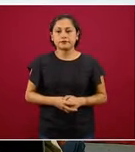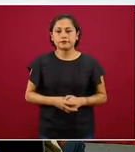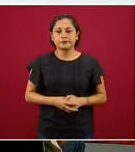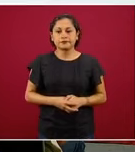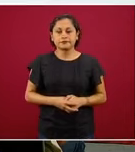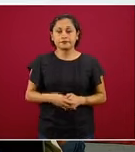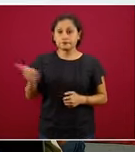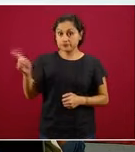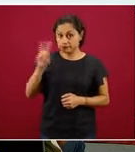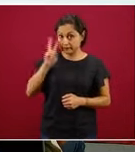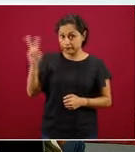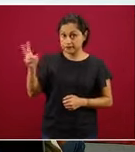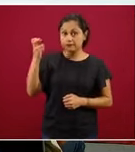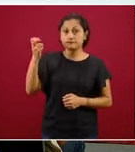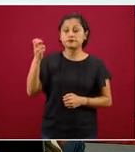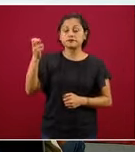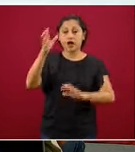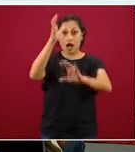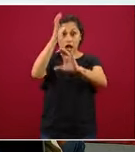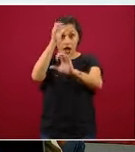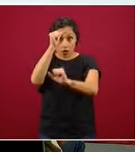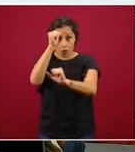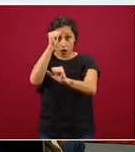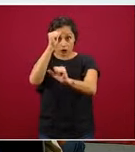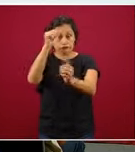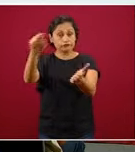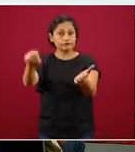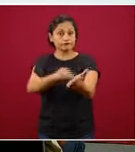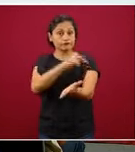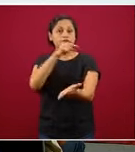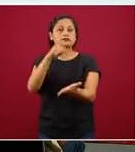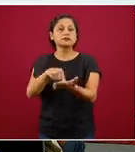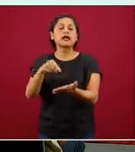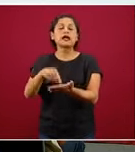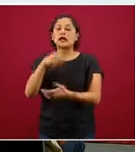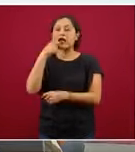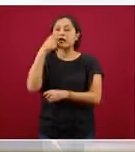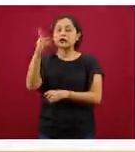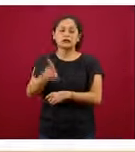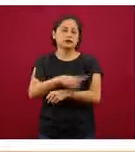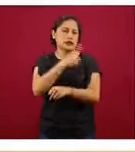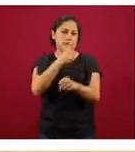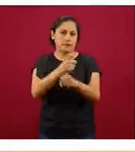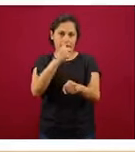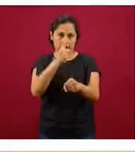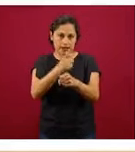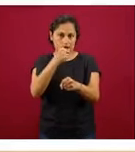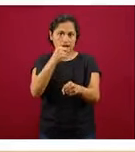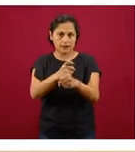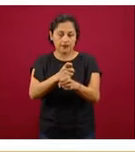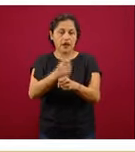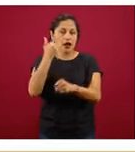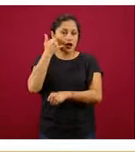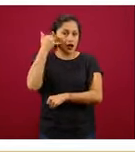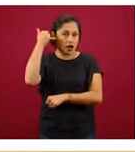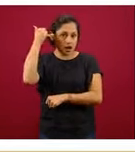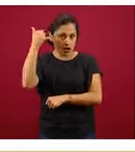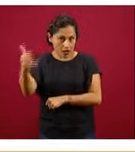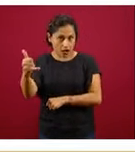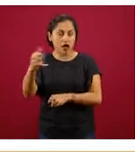Finalmente, este es el esquema de este convenio, en donde nosotros decimos que en la regulación primaria, es decir, de los centros de atención telefónica de las